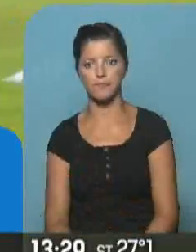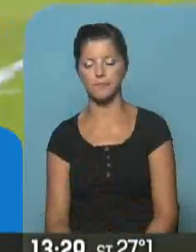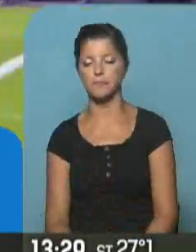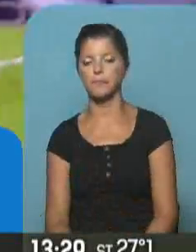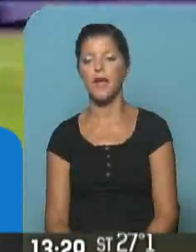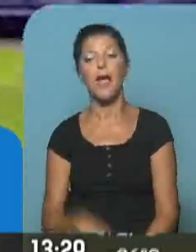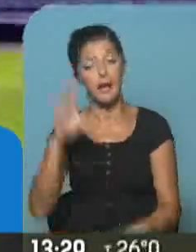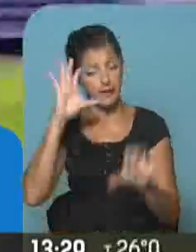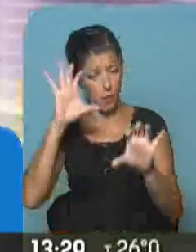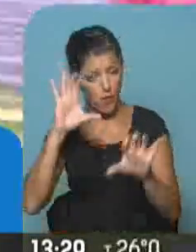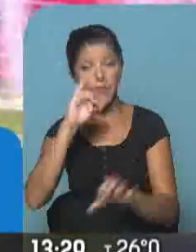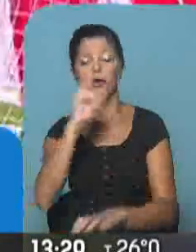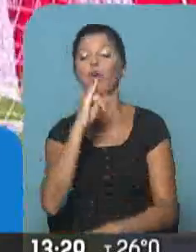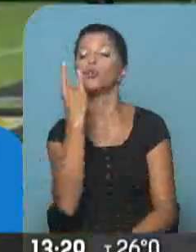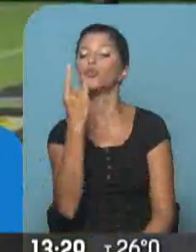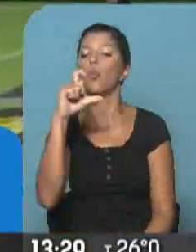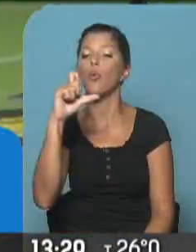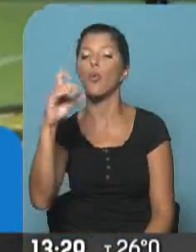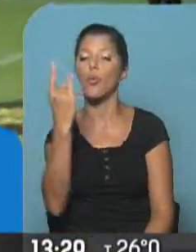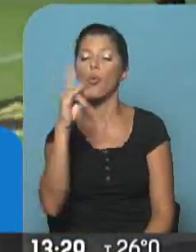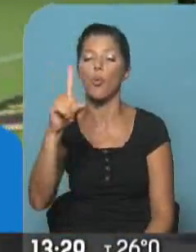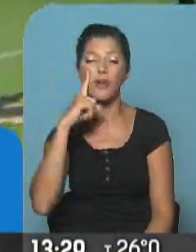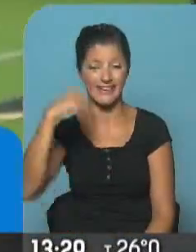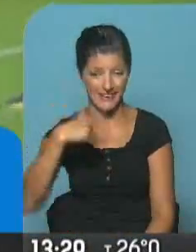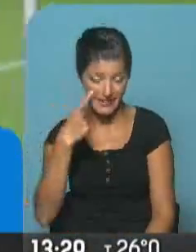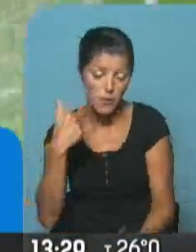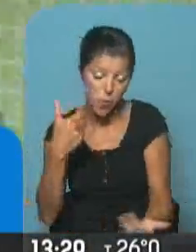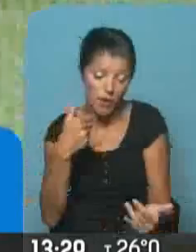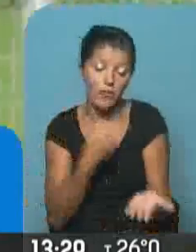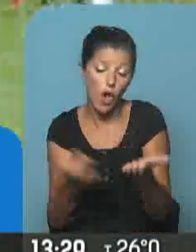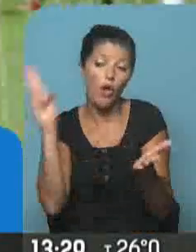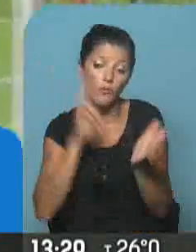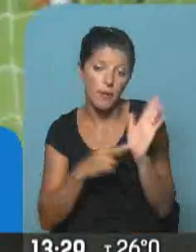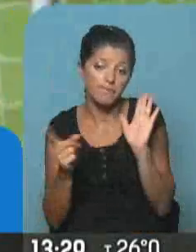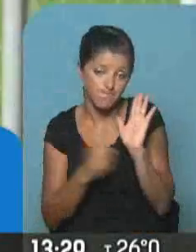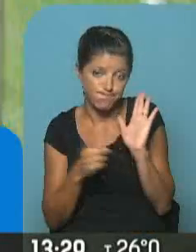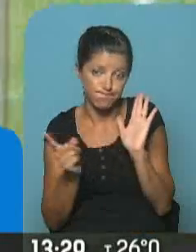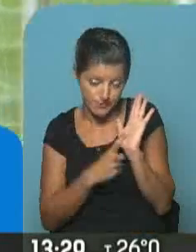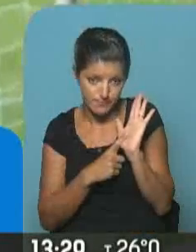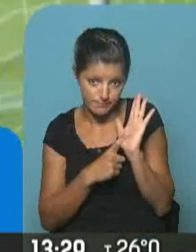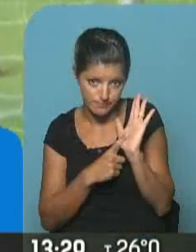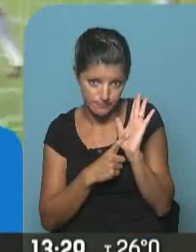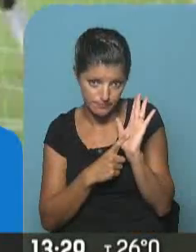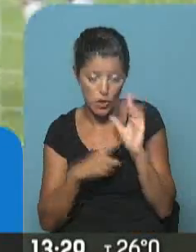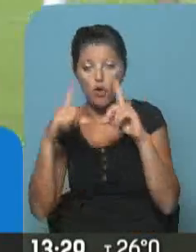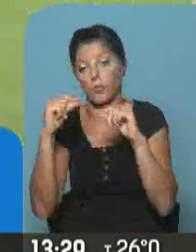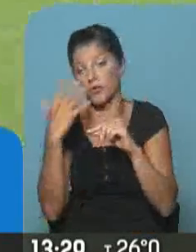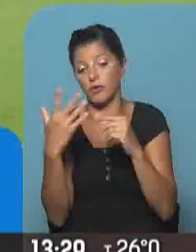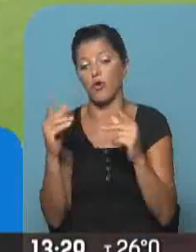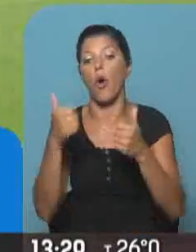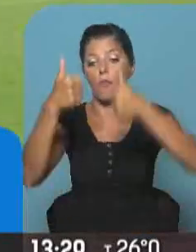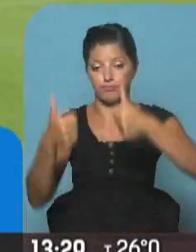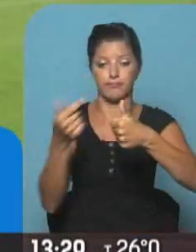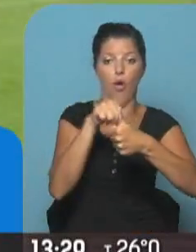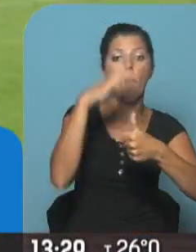Bruno Zuculini, última incorporación de Gallardo, podría tener otra oportunidad para formar el doble 5 con Ponce. Un River